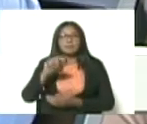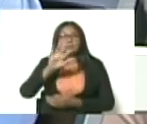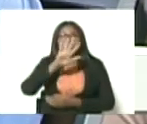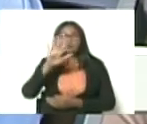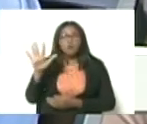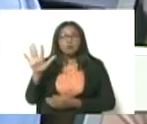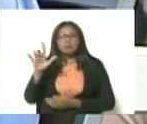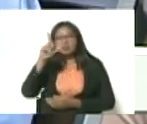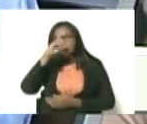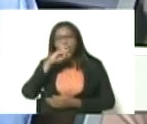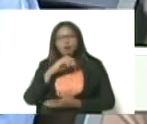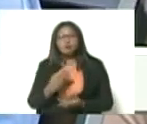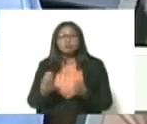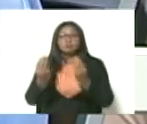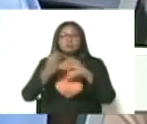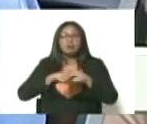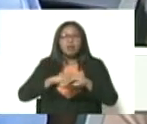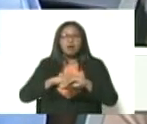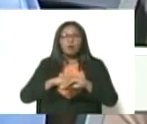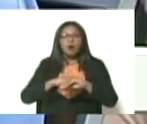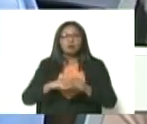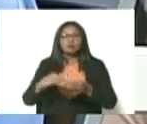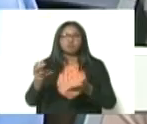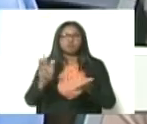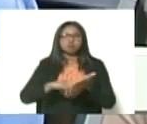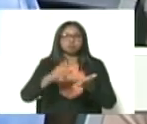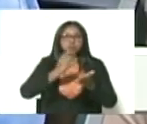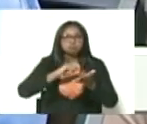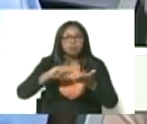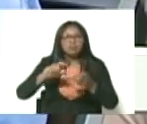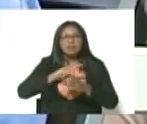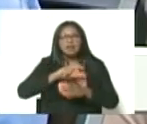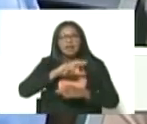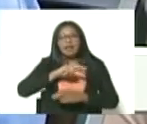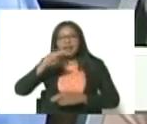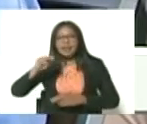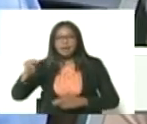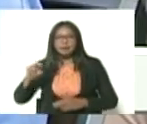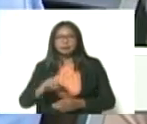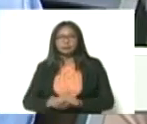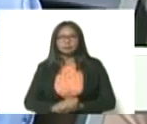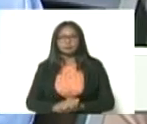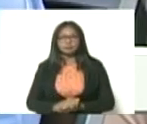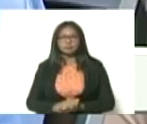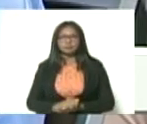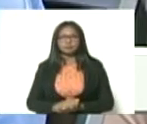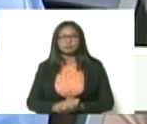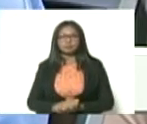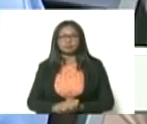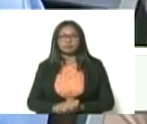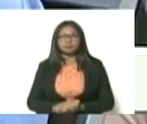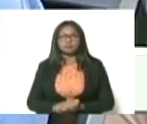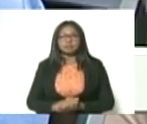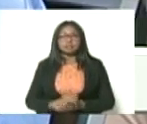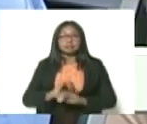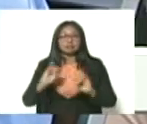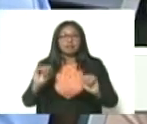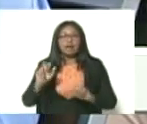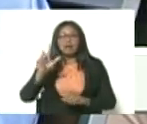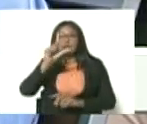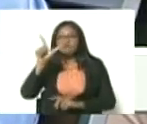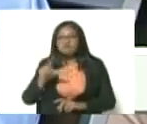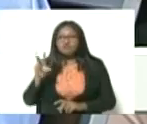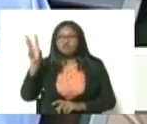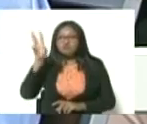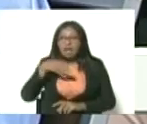de Ginebra. ¿Cuál es el estatus del laudo arbitral con Guyana toda vez que